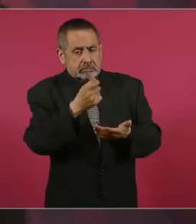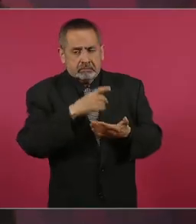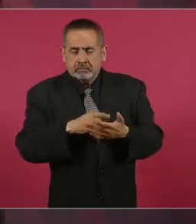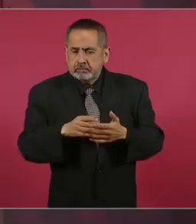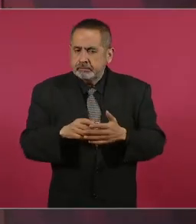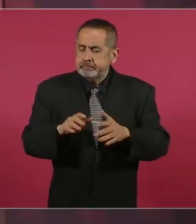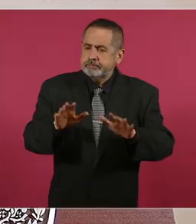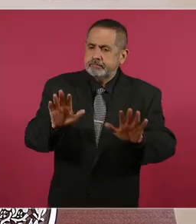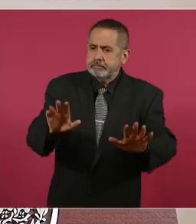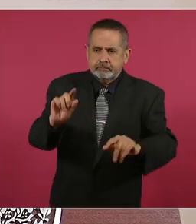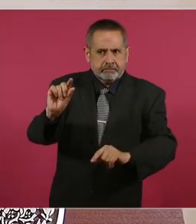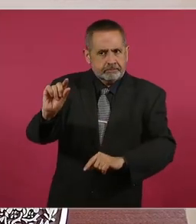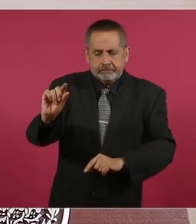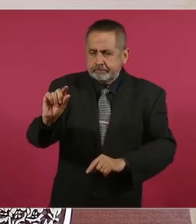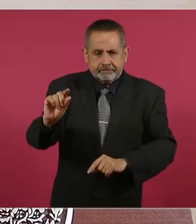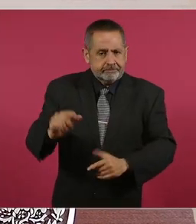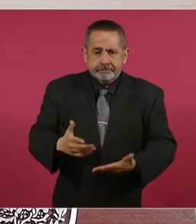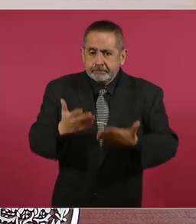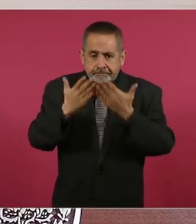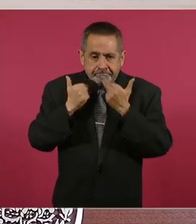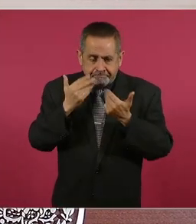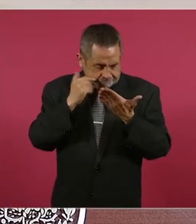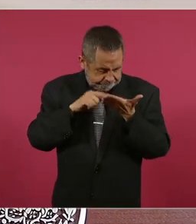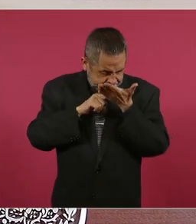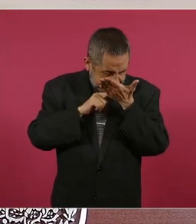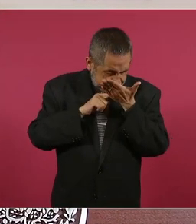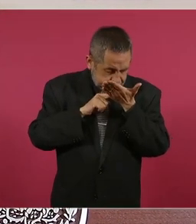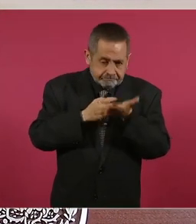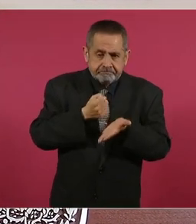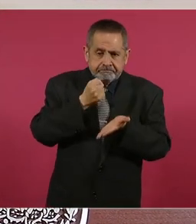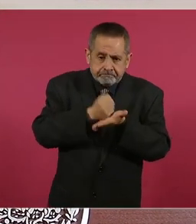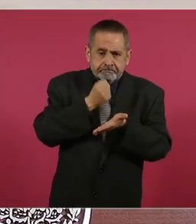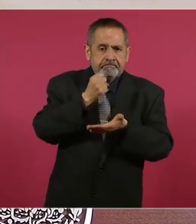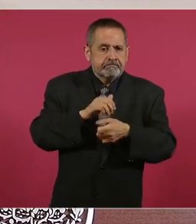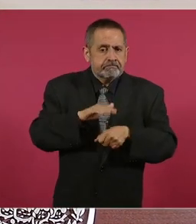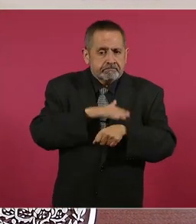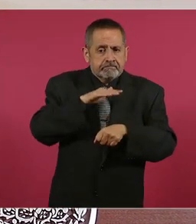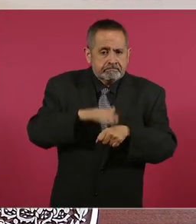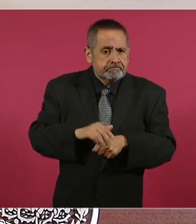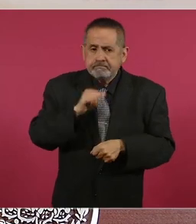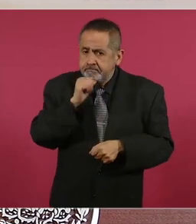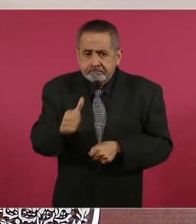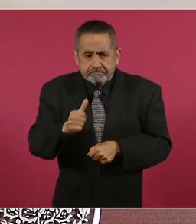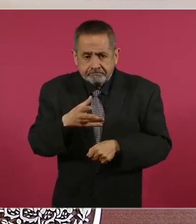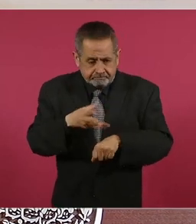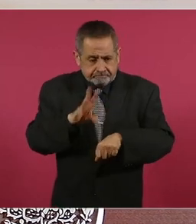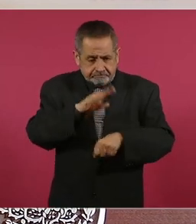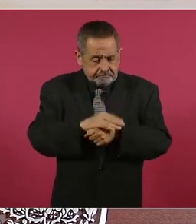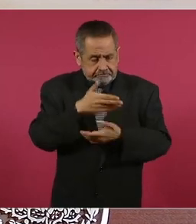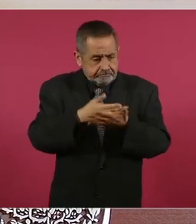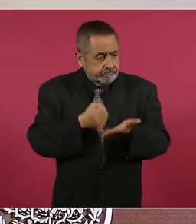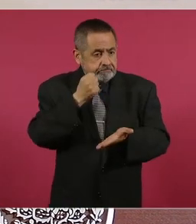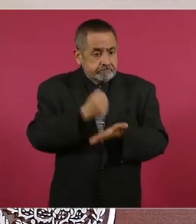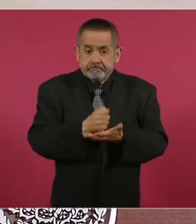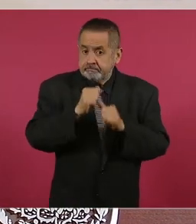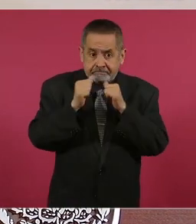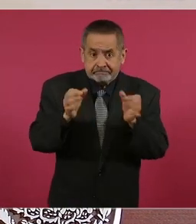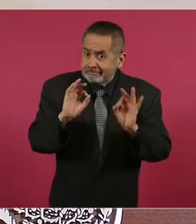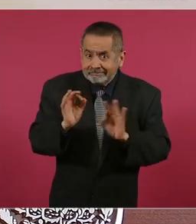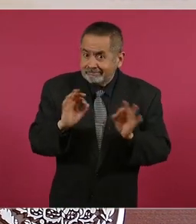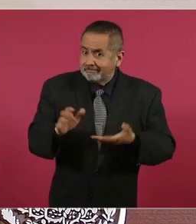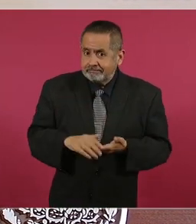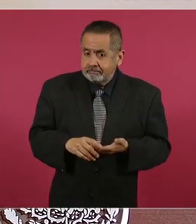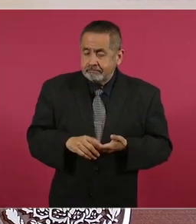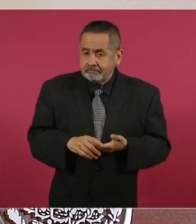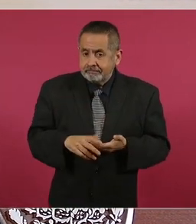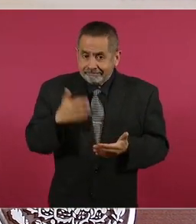y resulta que no tiene registro o no tiene autorización de COFEPRIS.